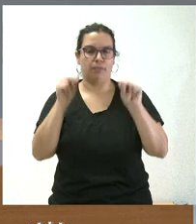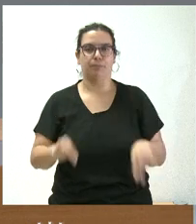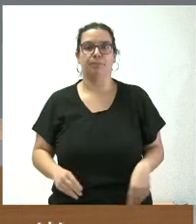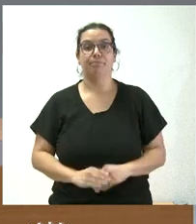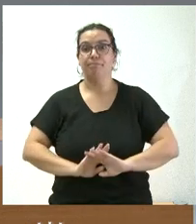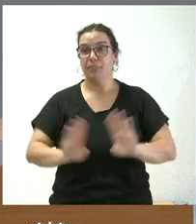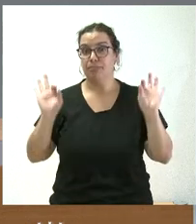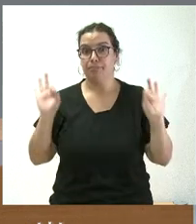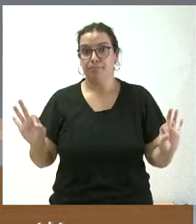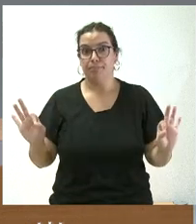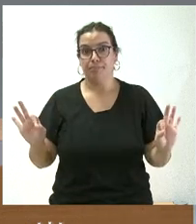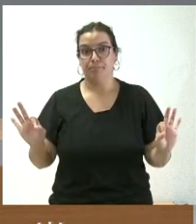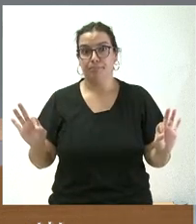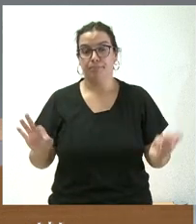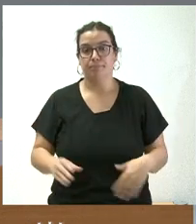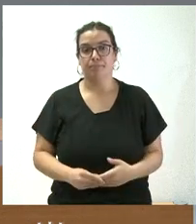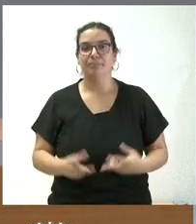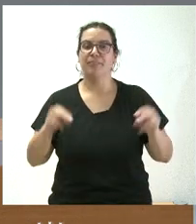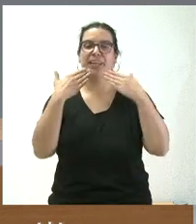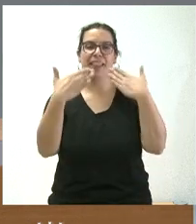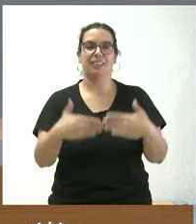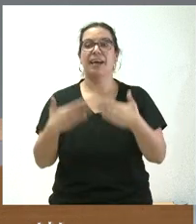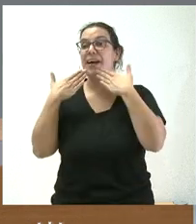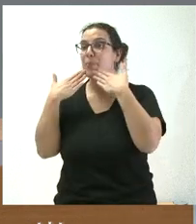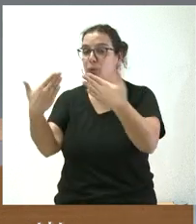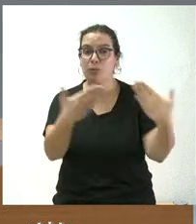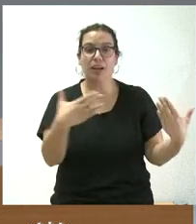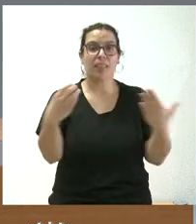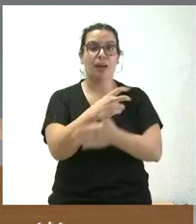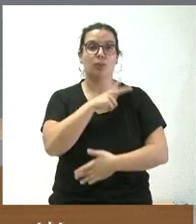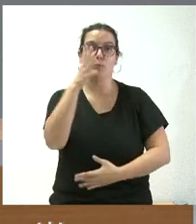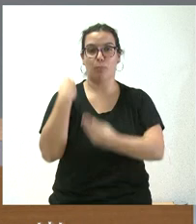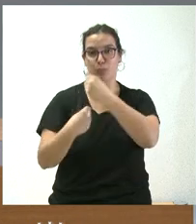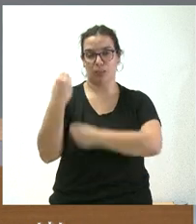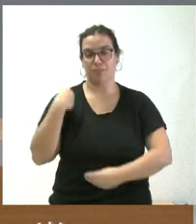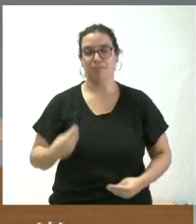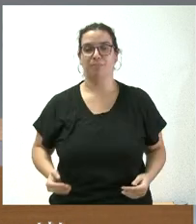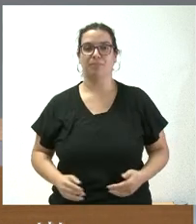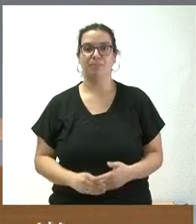es todo terminamos Gracias pues muchísimas gracias a ustedes por sus